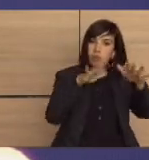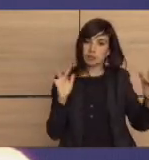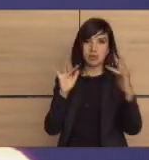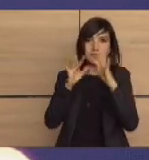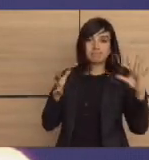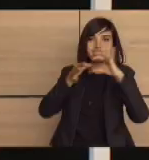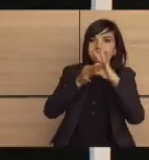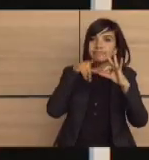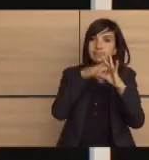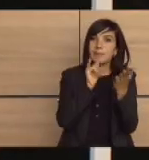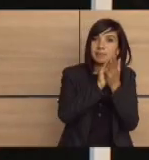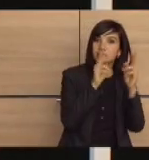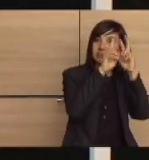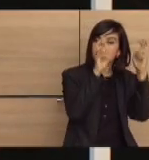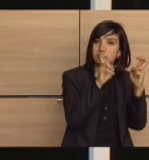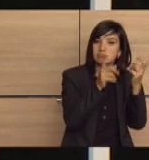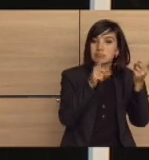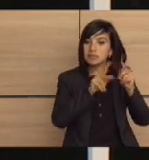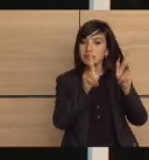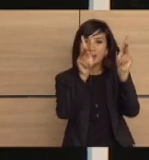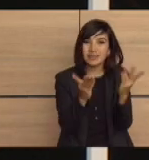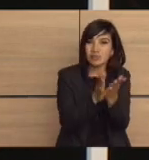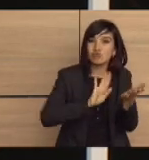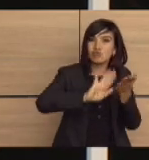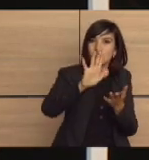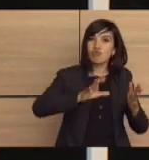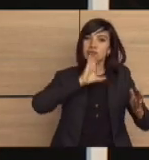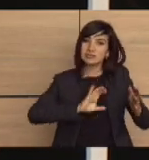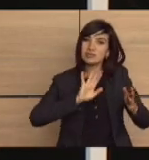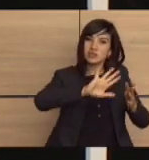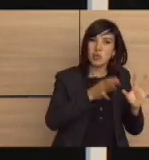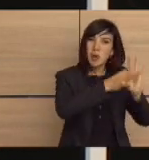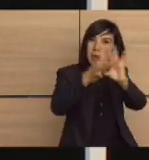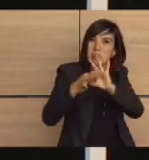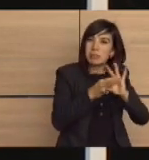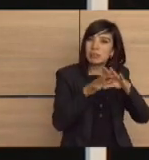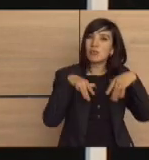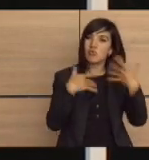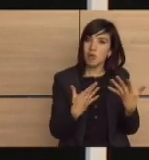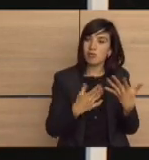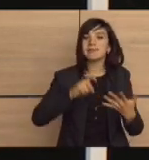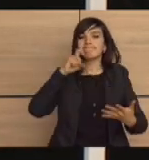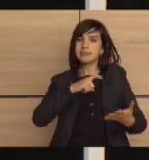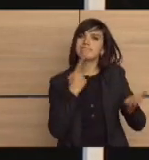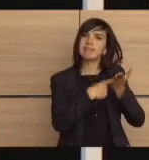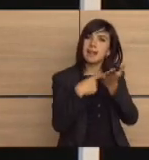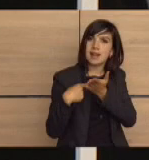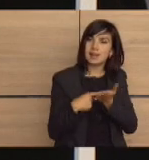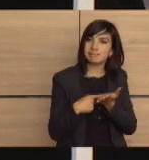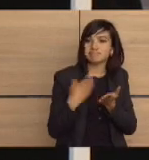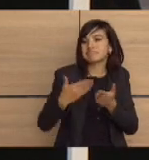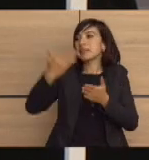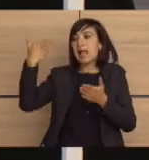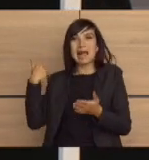esas características y particularidades que tienen los estudiantes. Porque venimos de una historia o de una enseñanza de la historia que ha